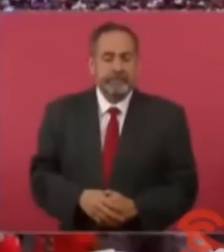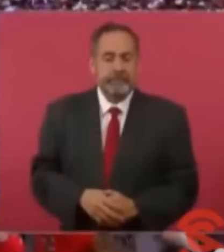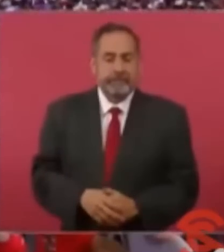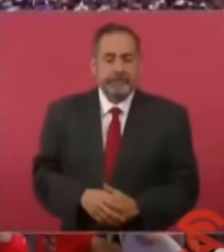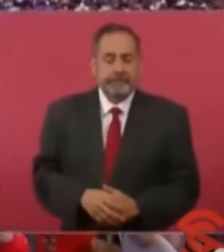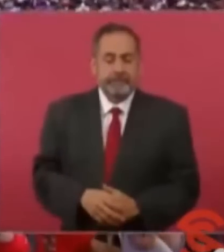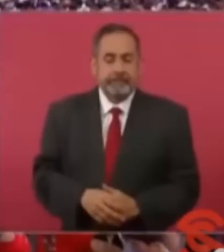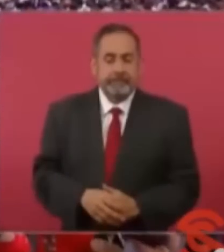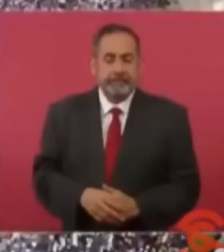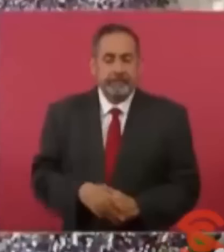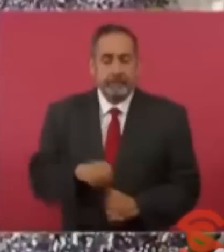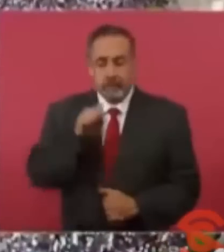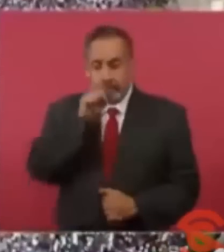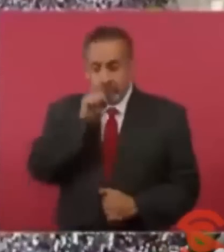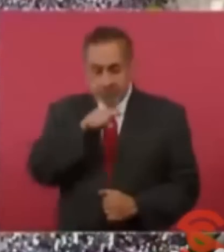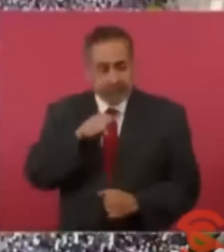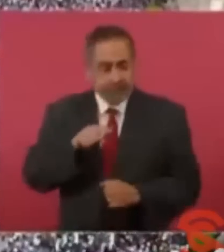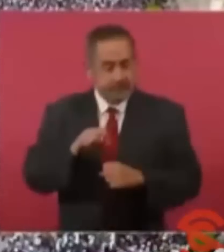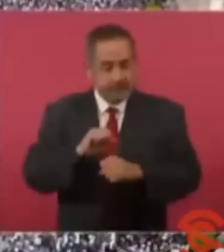Luego de la pandemia,